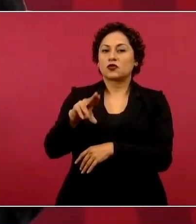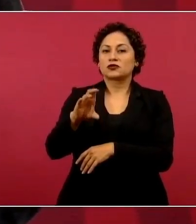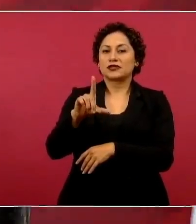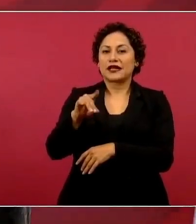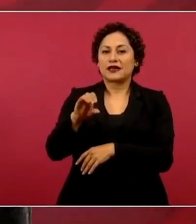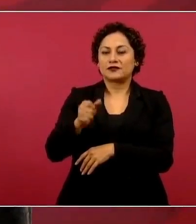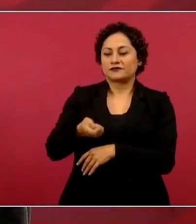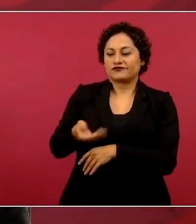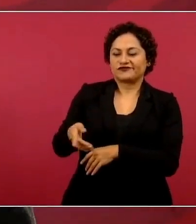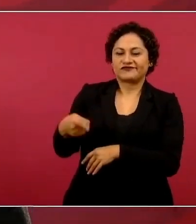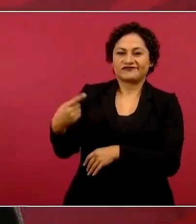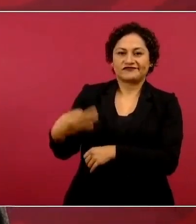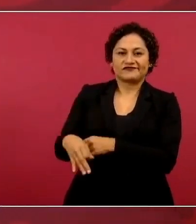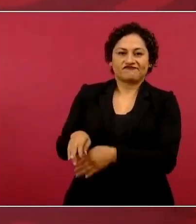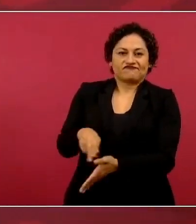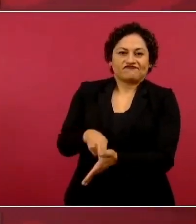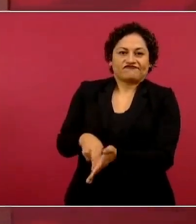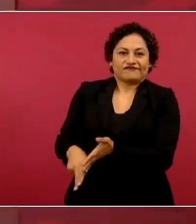negro,